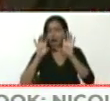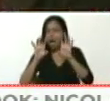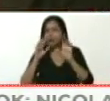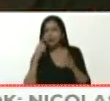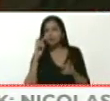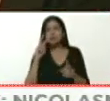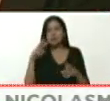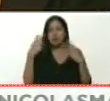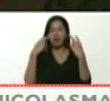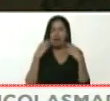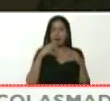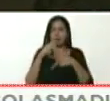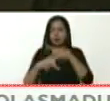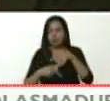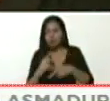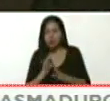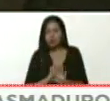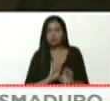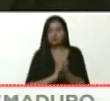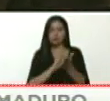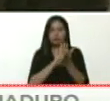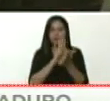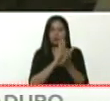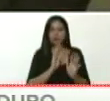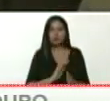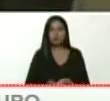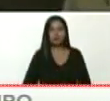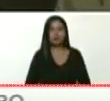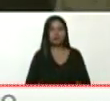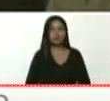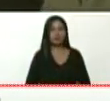la mirada produce. Mínima labranza.